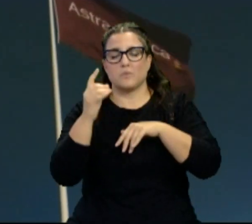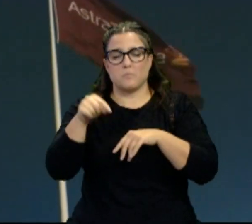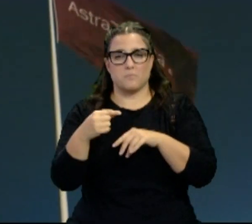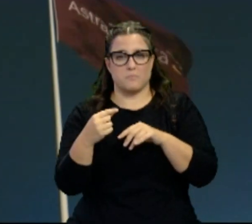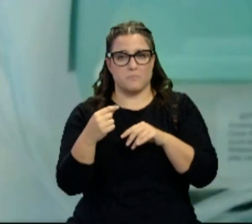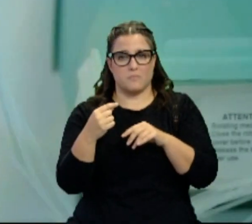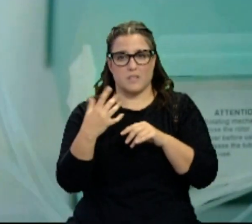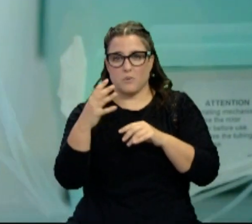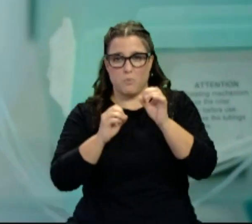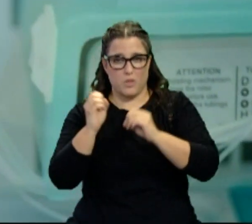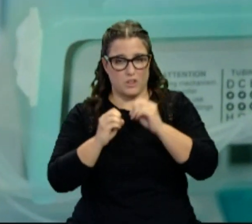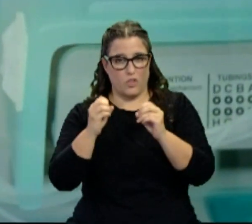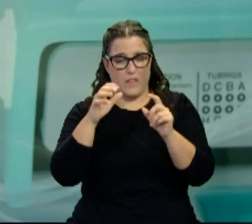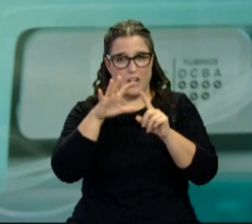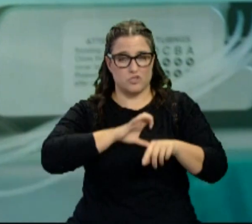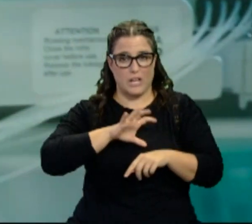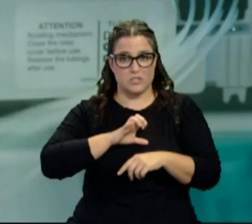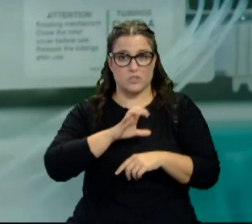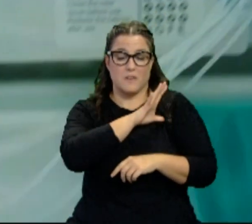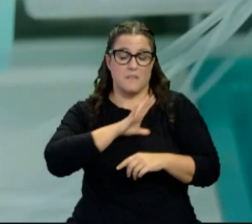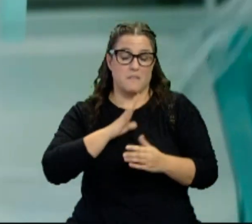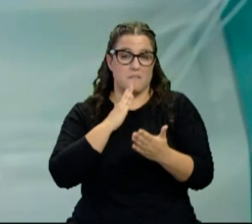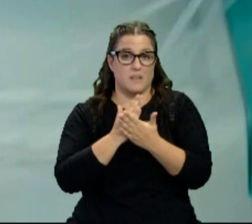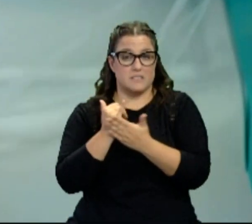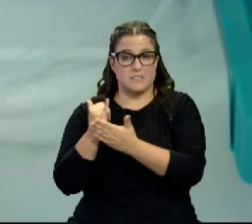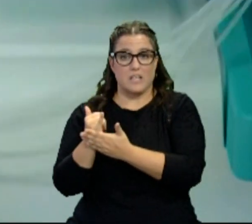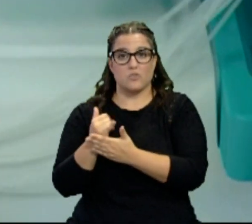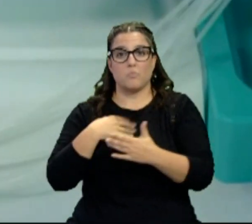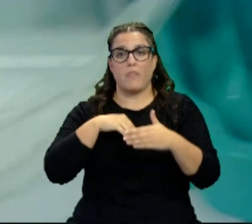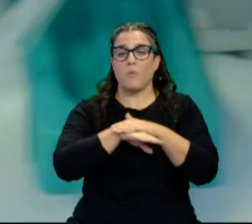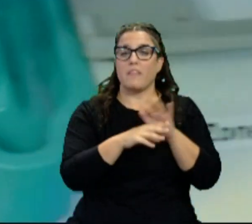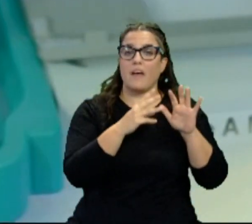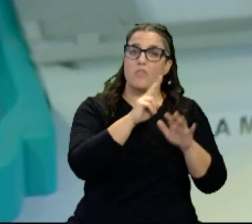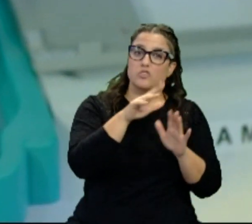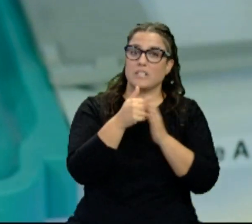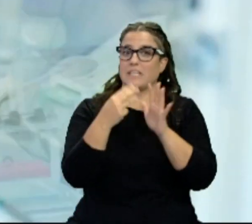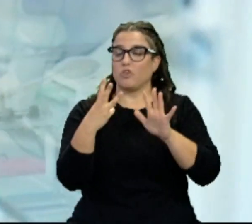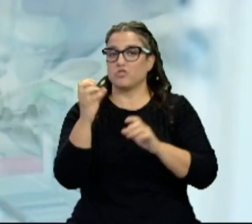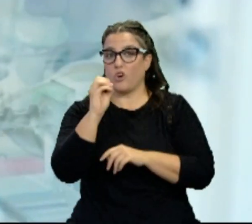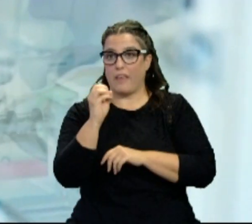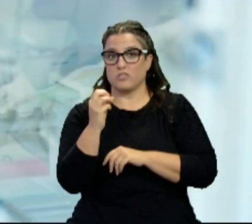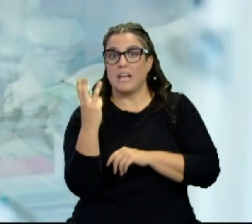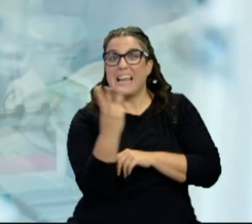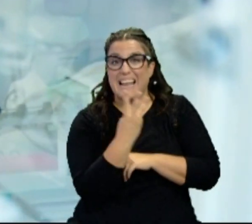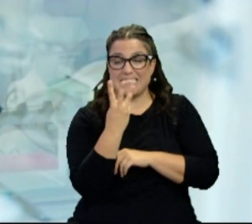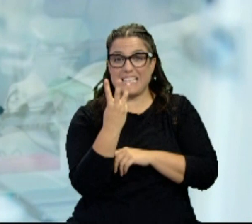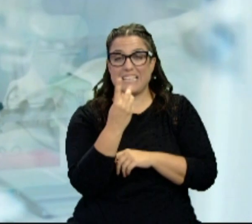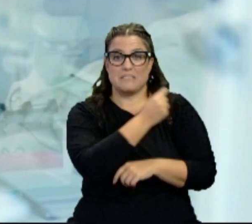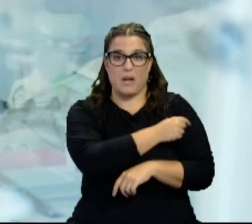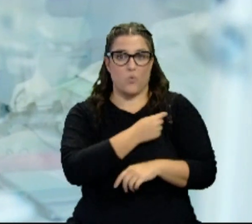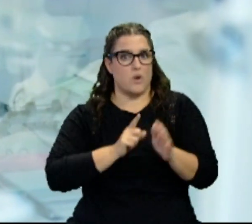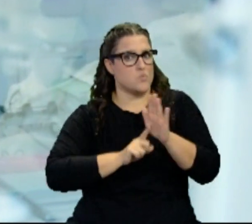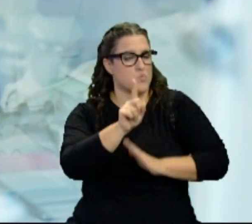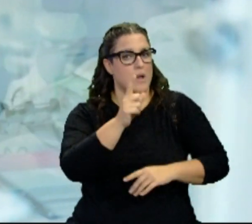3 de ensayo. Puede almacenarse a una temperatura de entre 2 y 8 grados. Estas 3 son las más avanzadas, pero existen más de